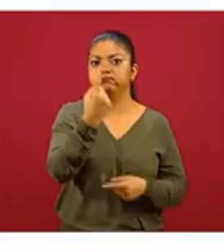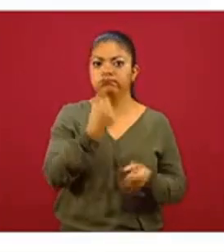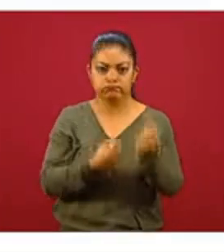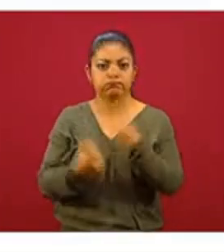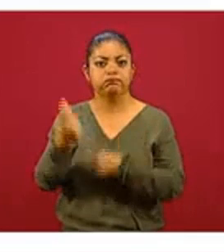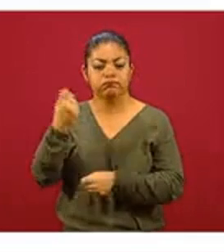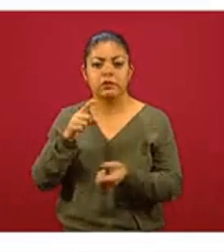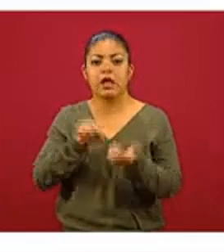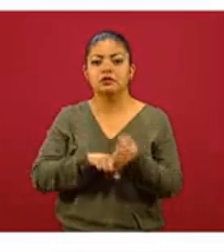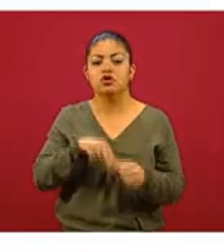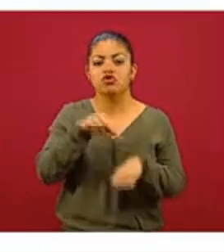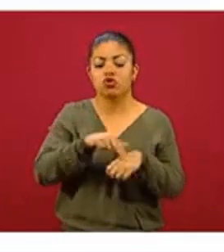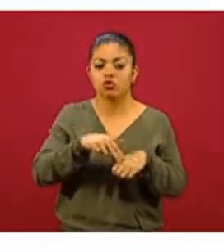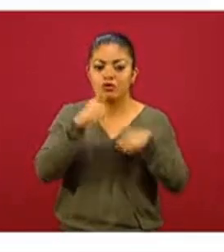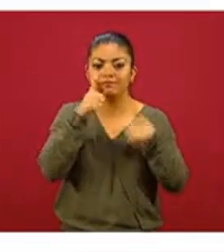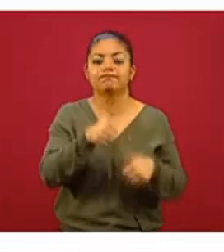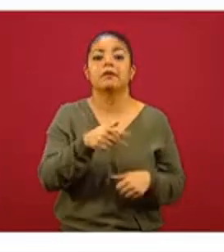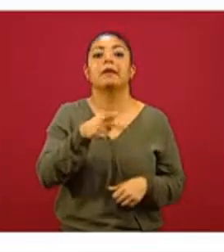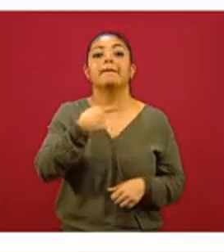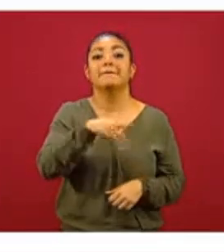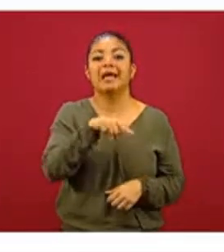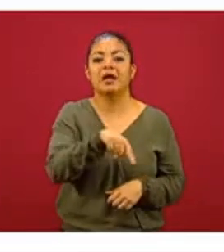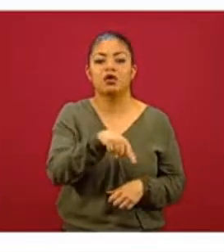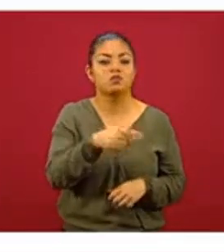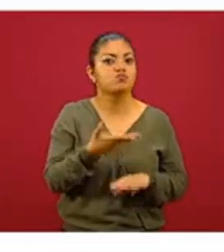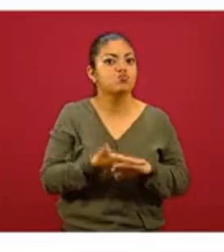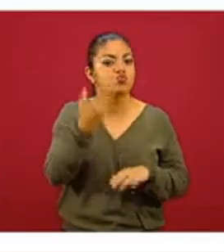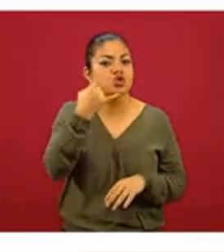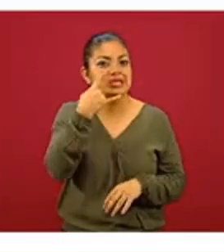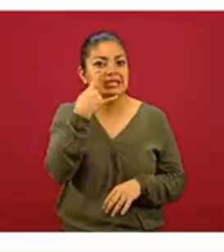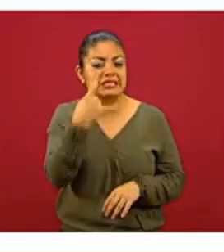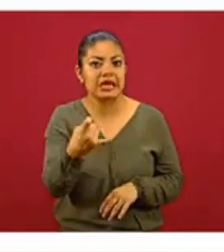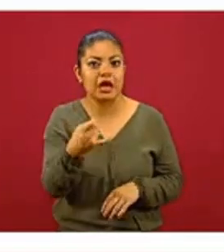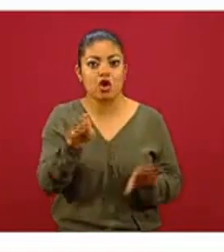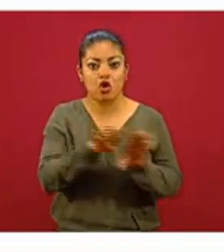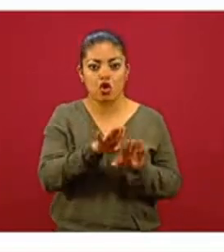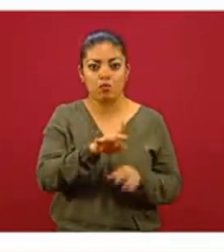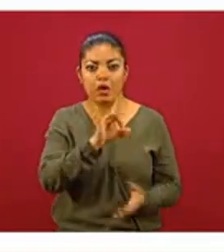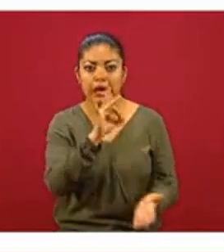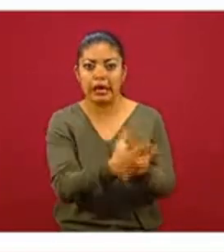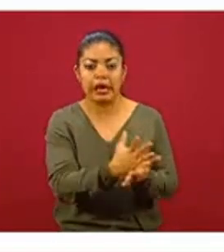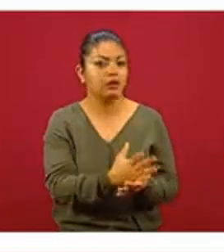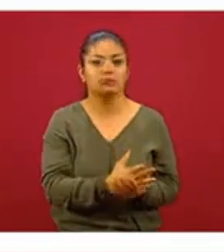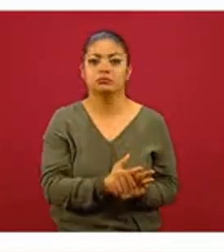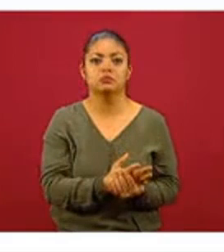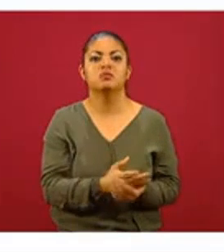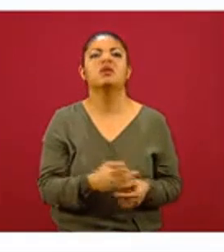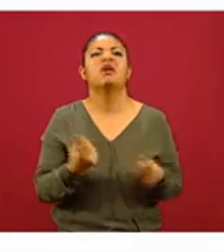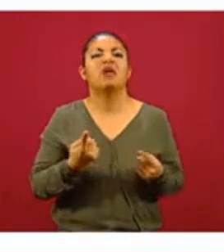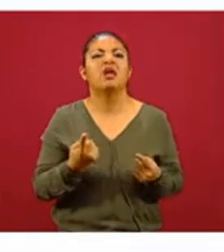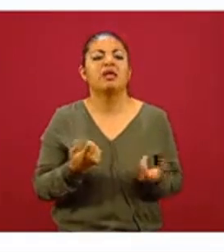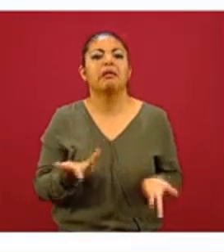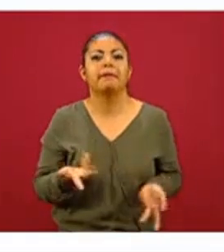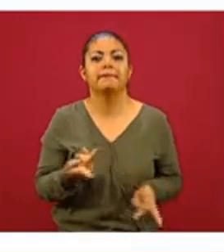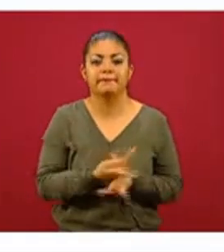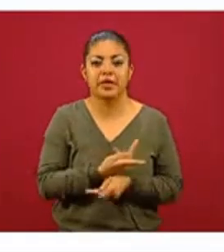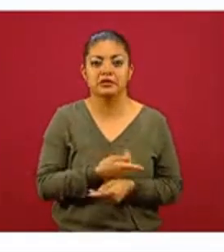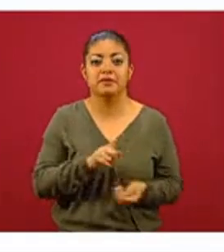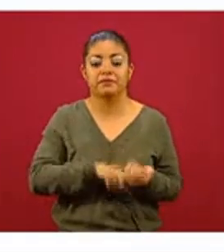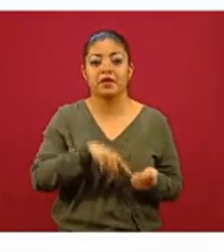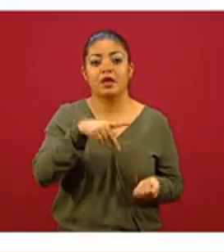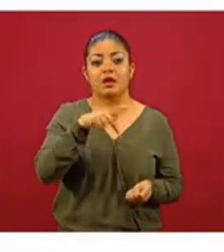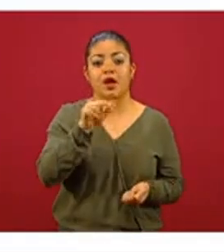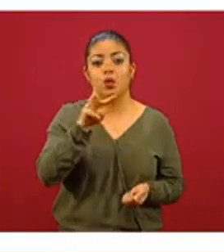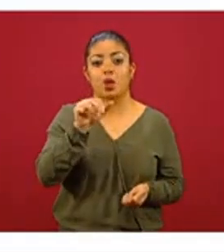consultas pediátricas, sin embargo es muy raro observarla. Entonces, ¿qué es lo que ha ocurrido? La enfermedad de Kawasaki